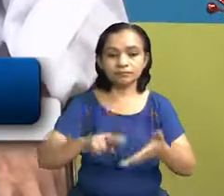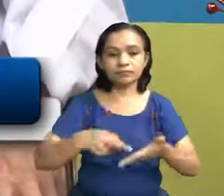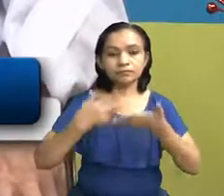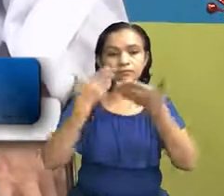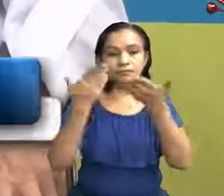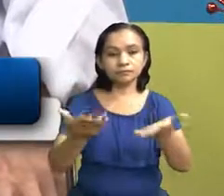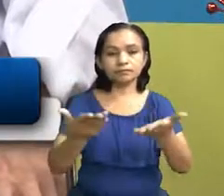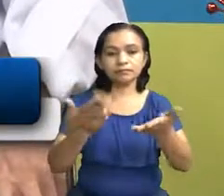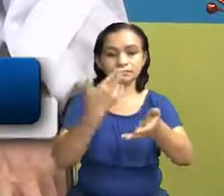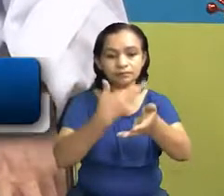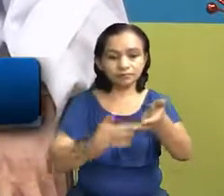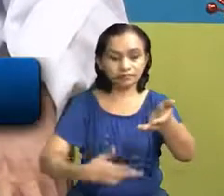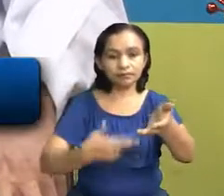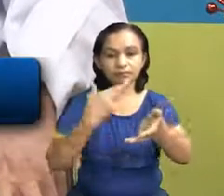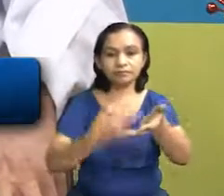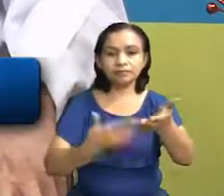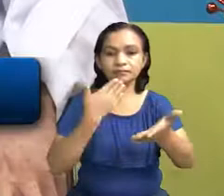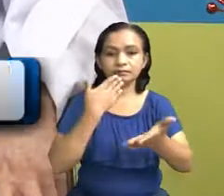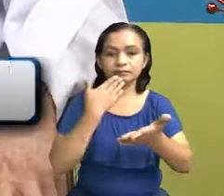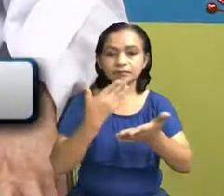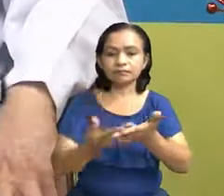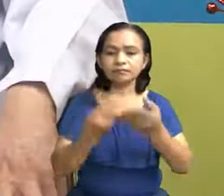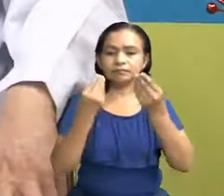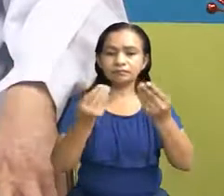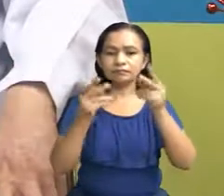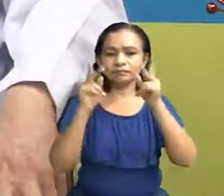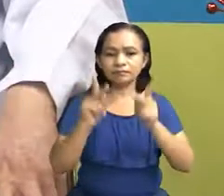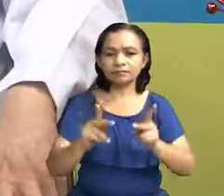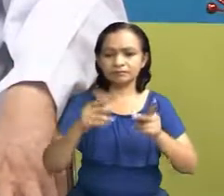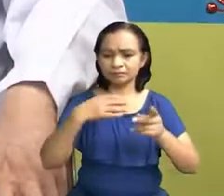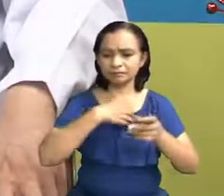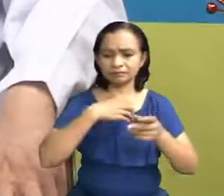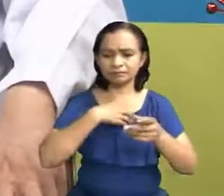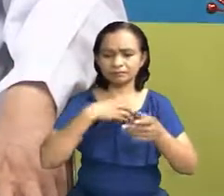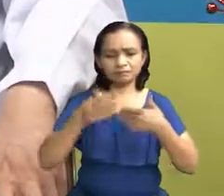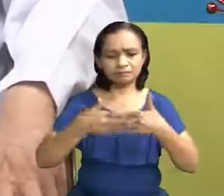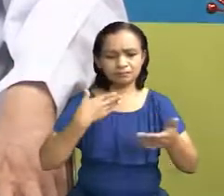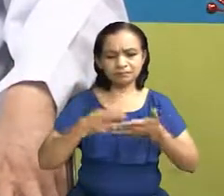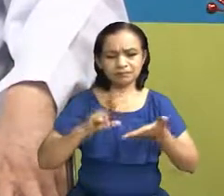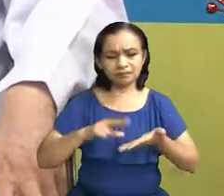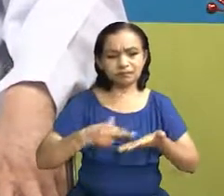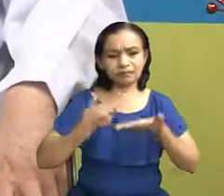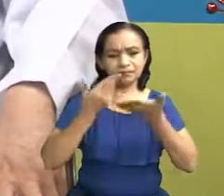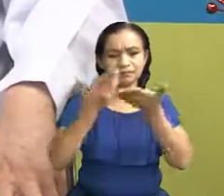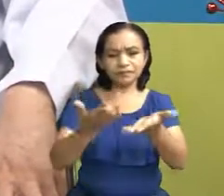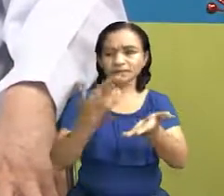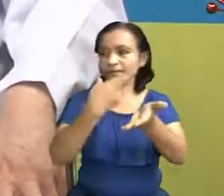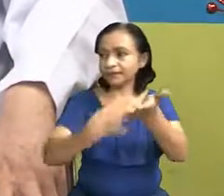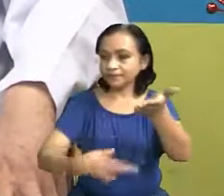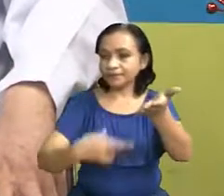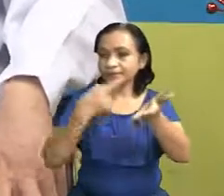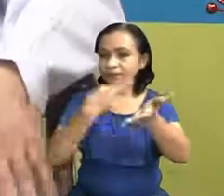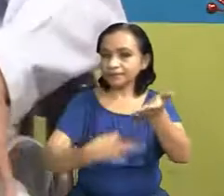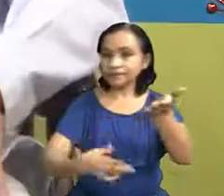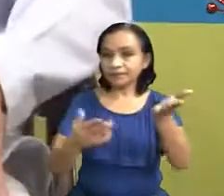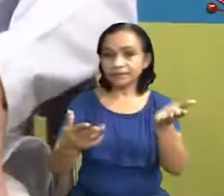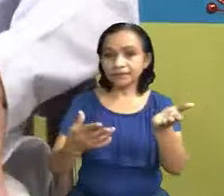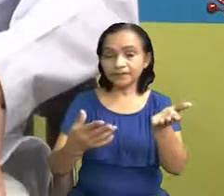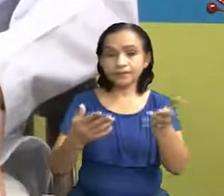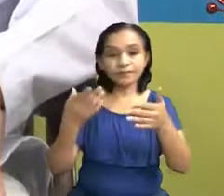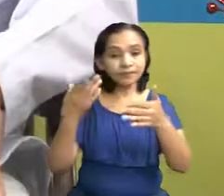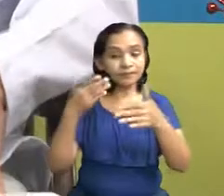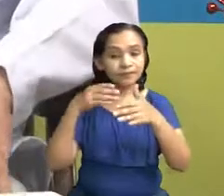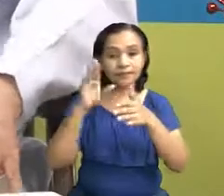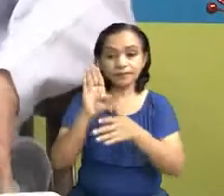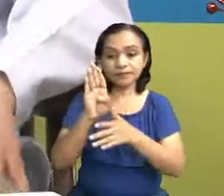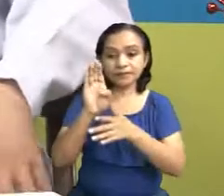la enorme solidaridad de miles de nicaragüenses que se acercan a donar sangre a nivel nacional, ¿verdad? Si bien es cierto que el Banco de Sangre está acá en